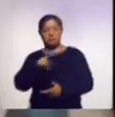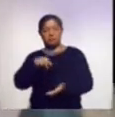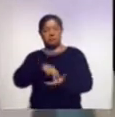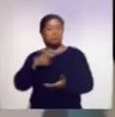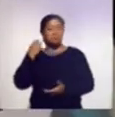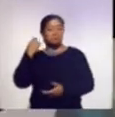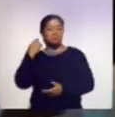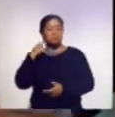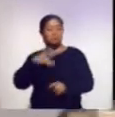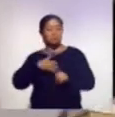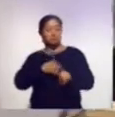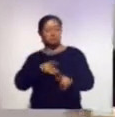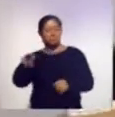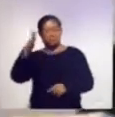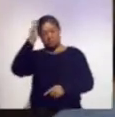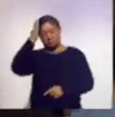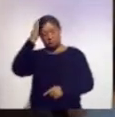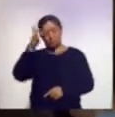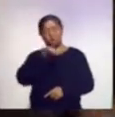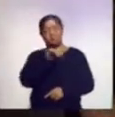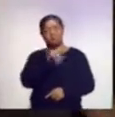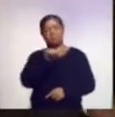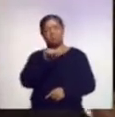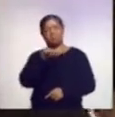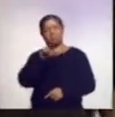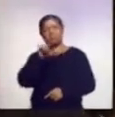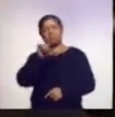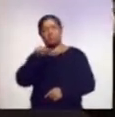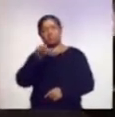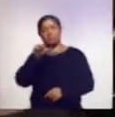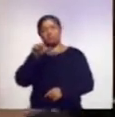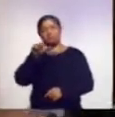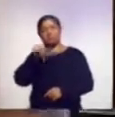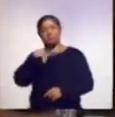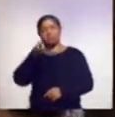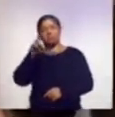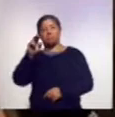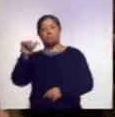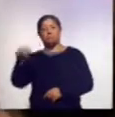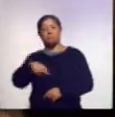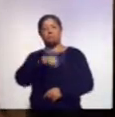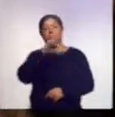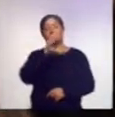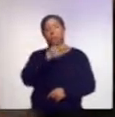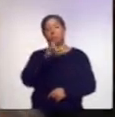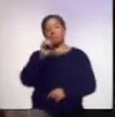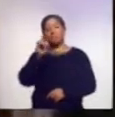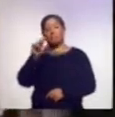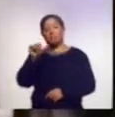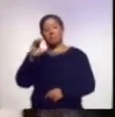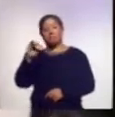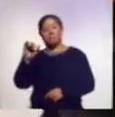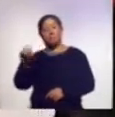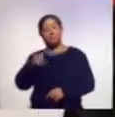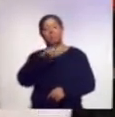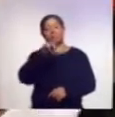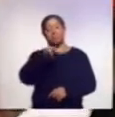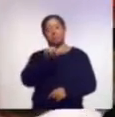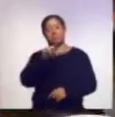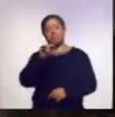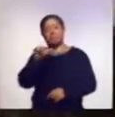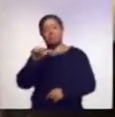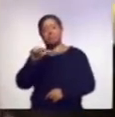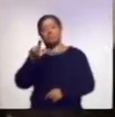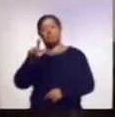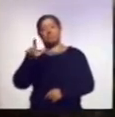Alejandra Moreno Toscano, en compañía de Horacio García Rojas y Natalio Hernández, quienes recordaron al escritor a 13